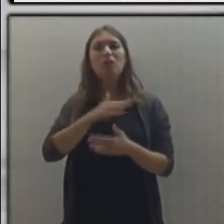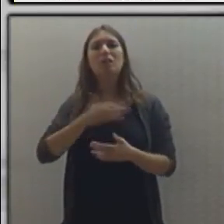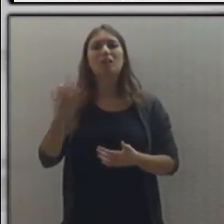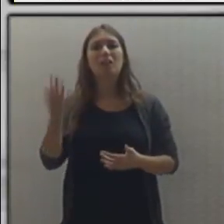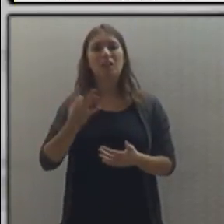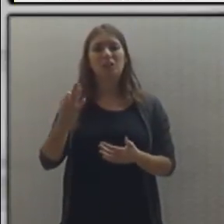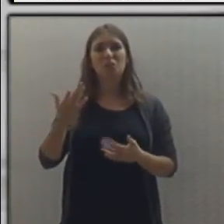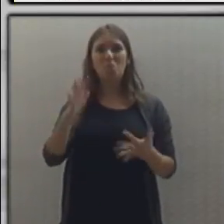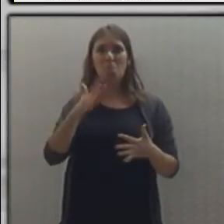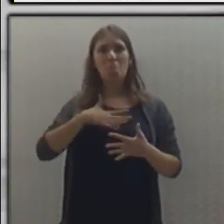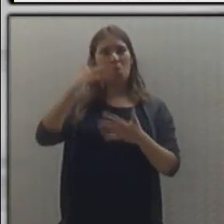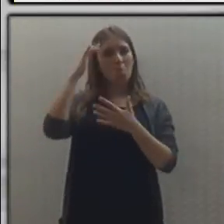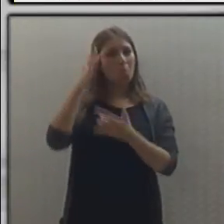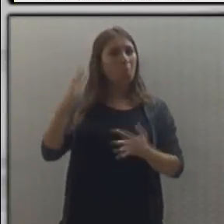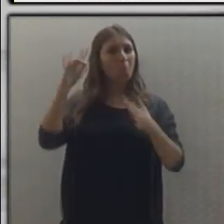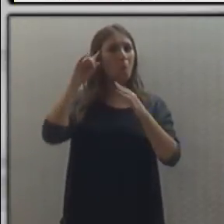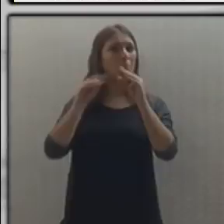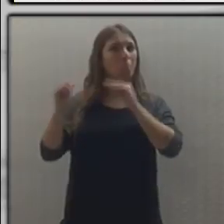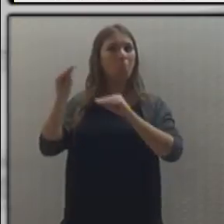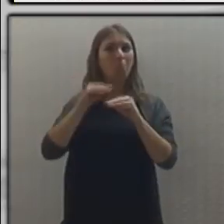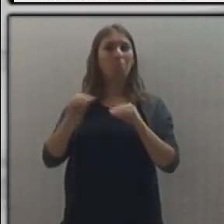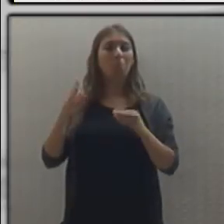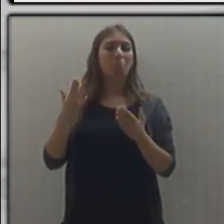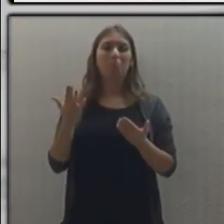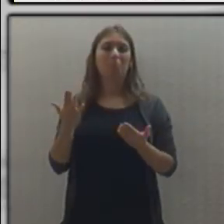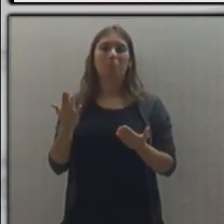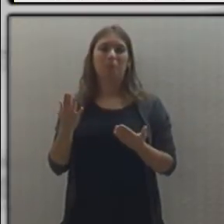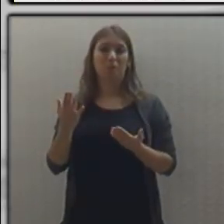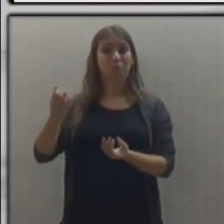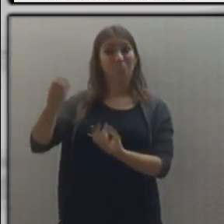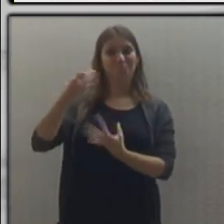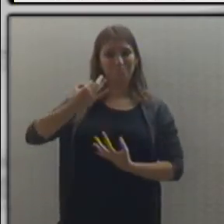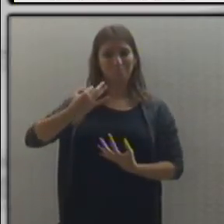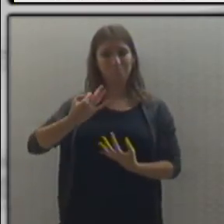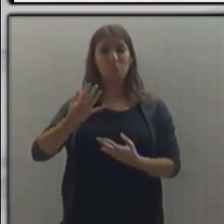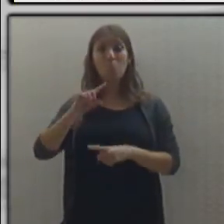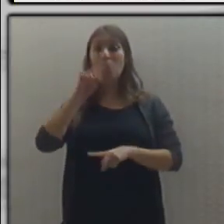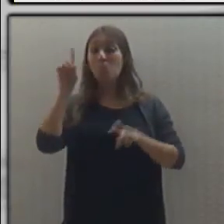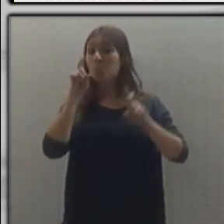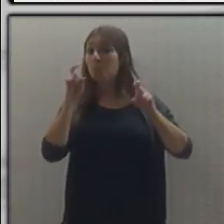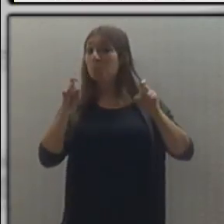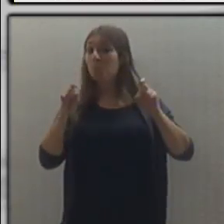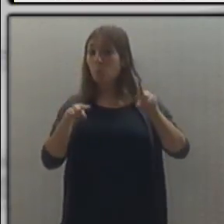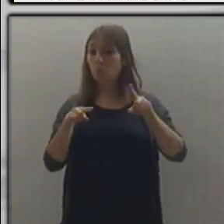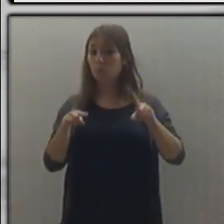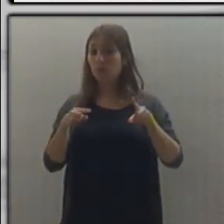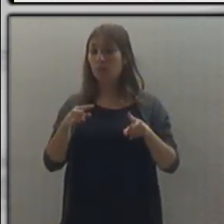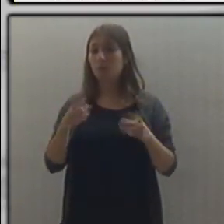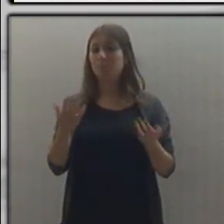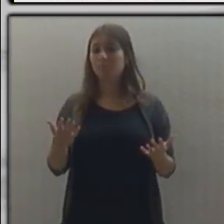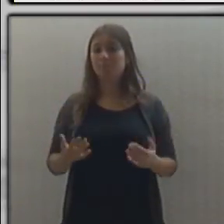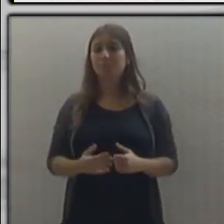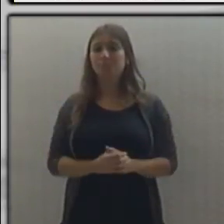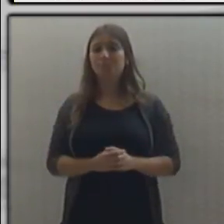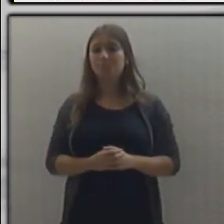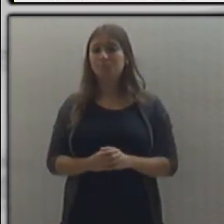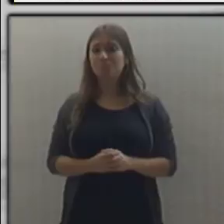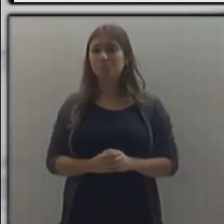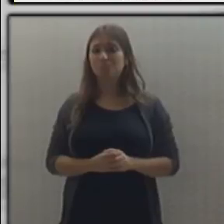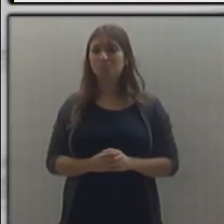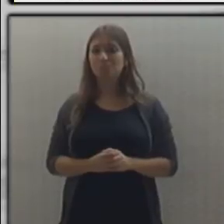podemos imaginar o podemos pensarlo sobre nosotros mismos. Y sí que la pregunta que me gustaría haceros